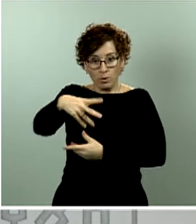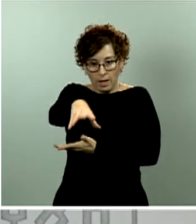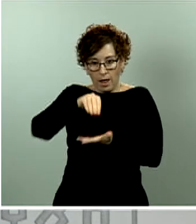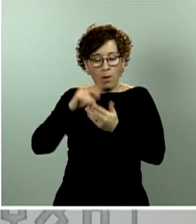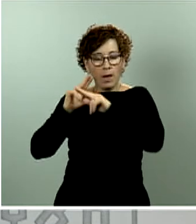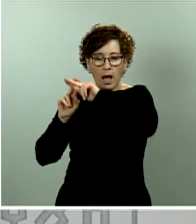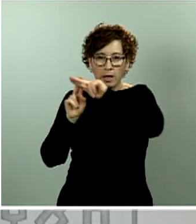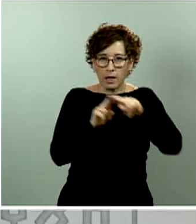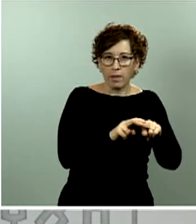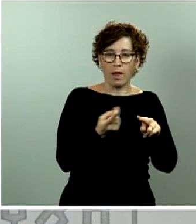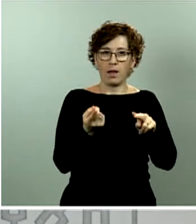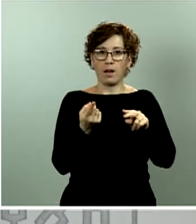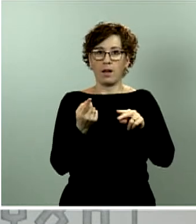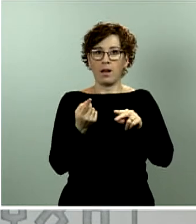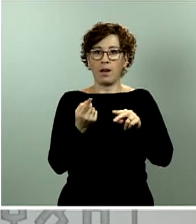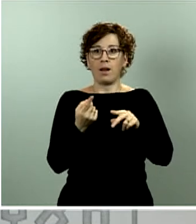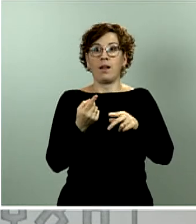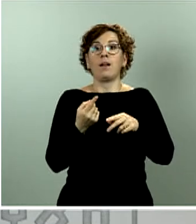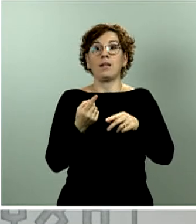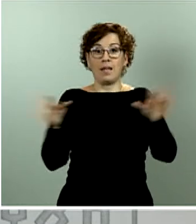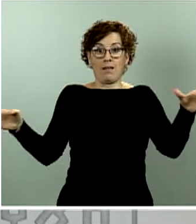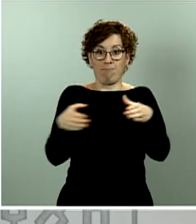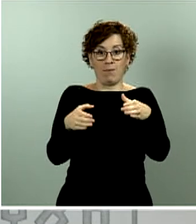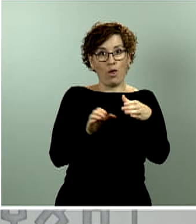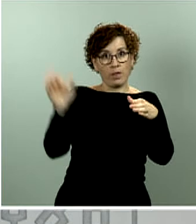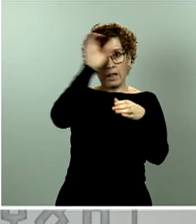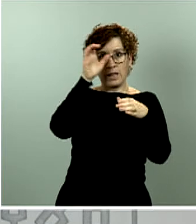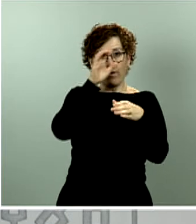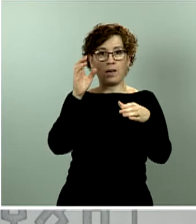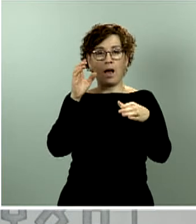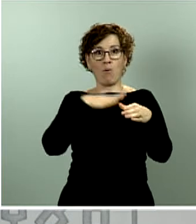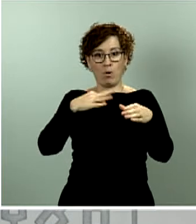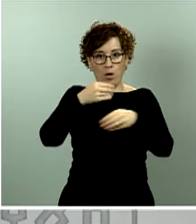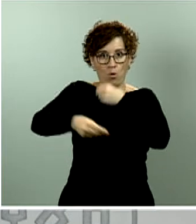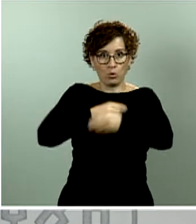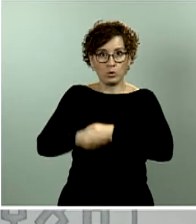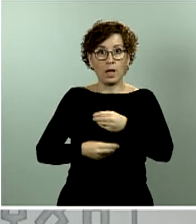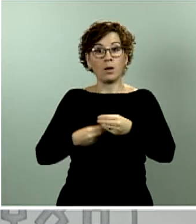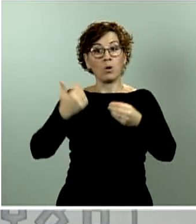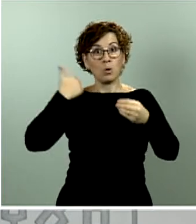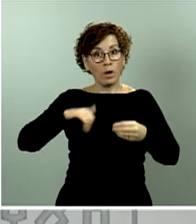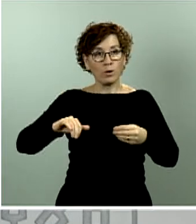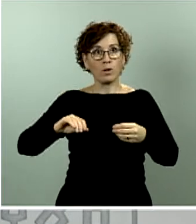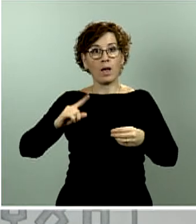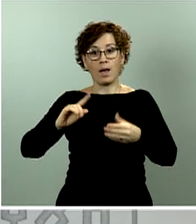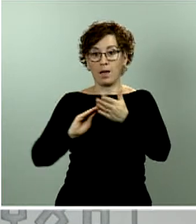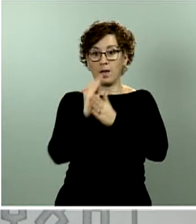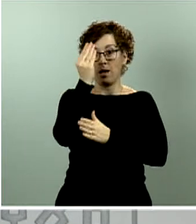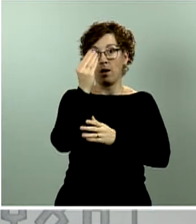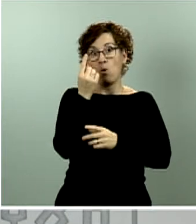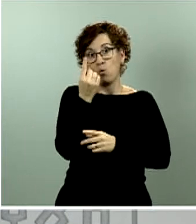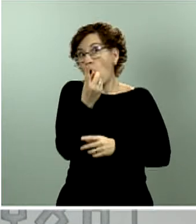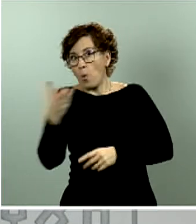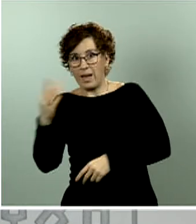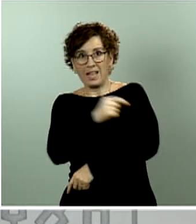hacerlos accesibles a toda la comunidad científica, y una vez que se tiene la vacuna adecuada o las vacunas adecuadas, se tiene que tener